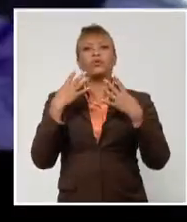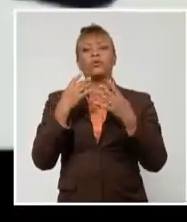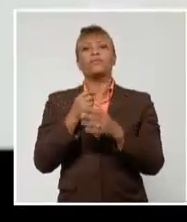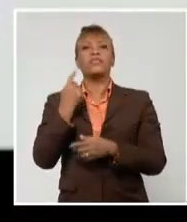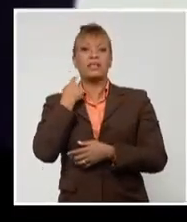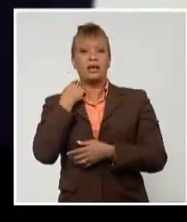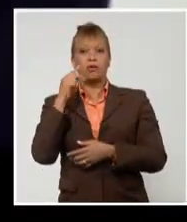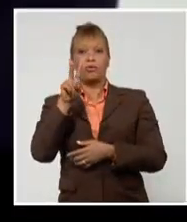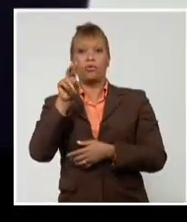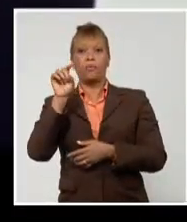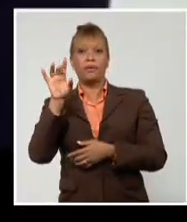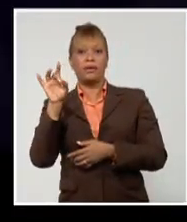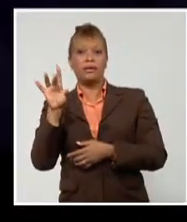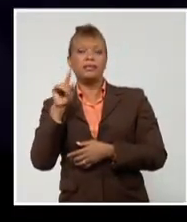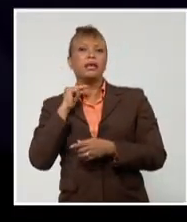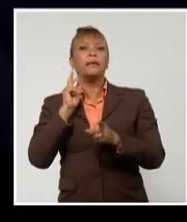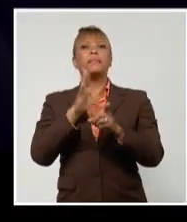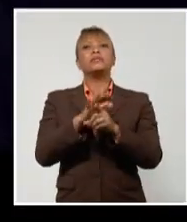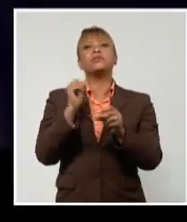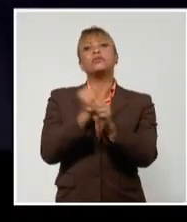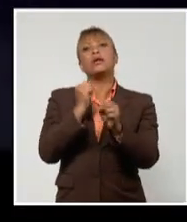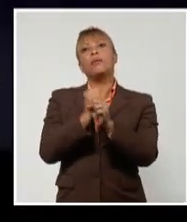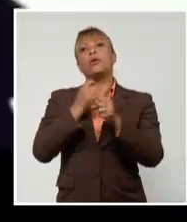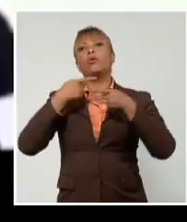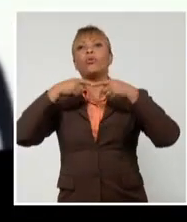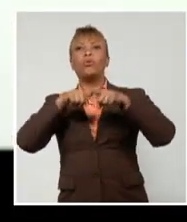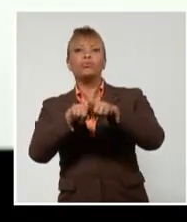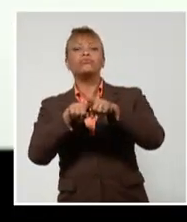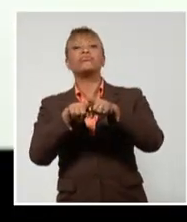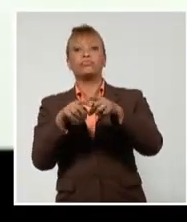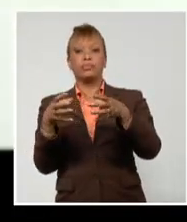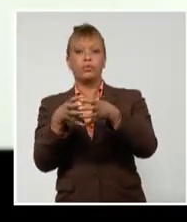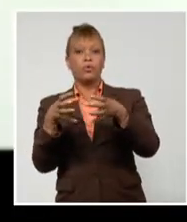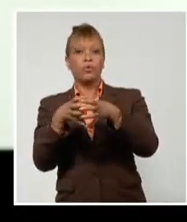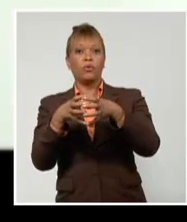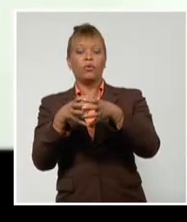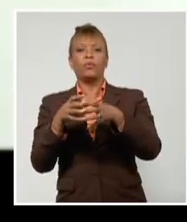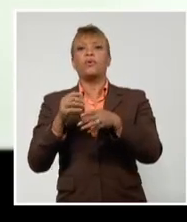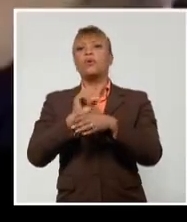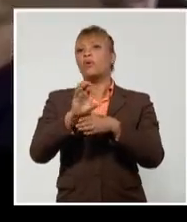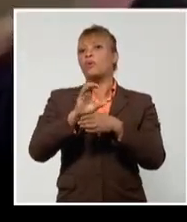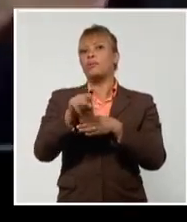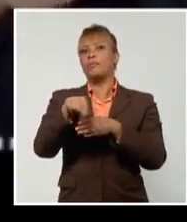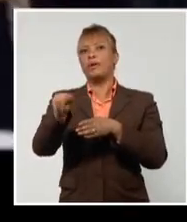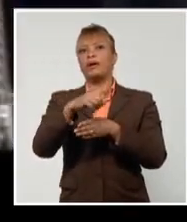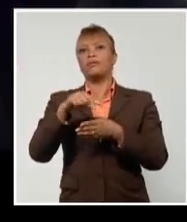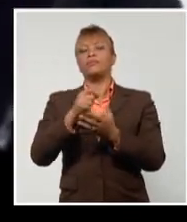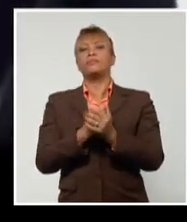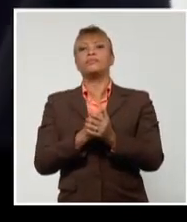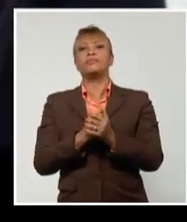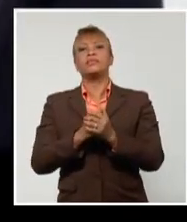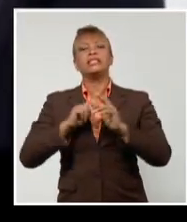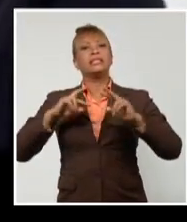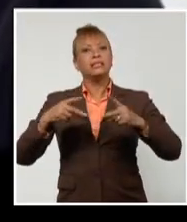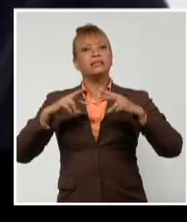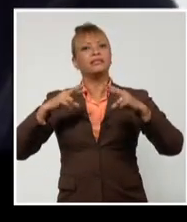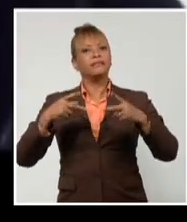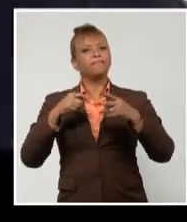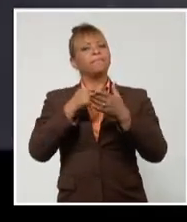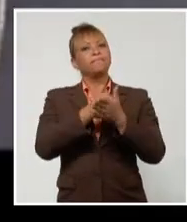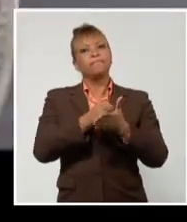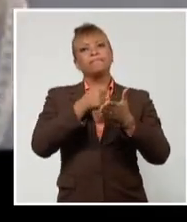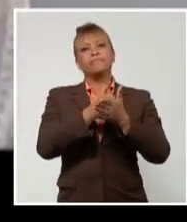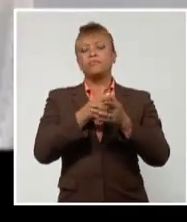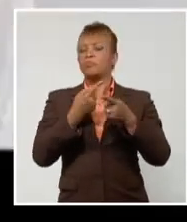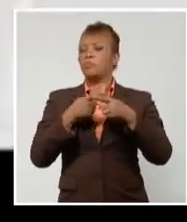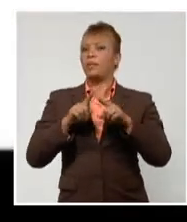año 2015 comenzaron su trabajo juntos como agrupación del género urbano. Lo intentaron varias veces hasta que fue un hecho